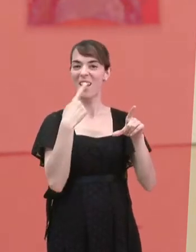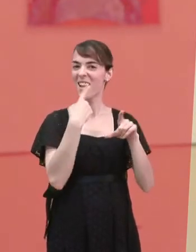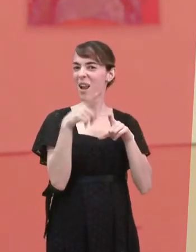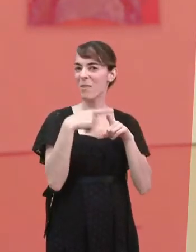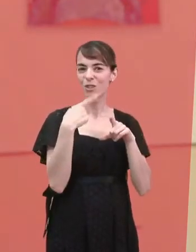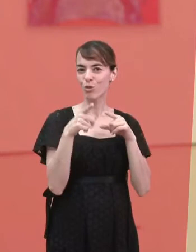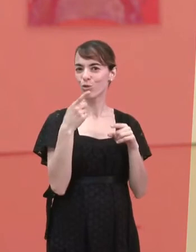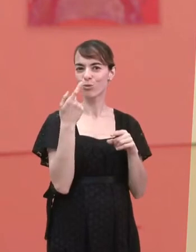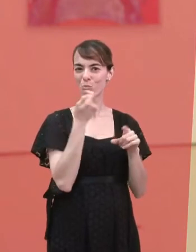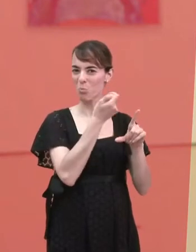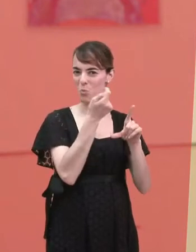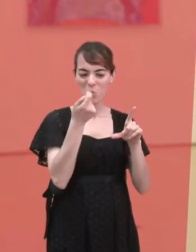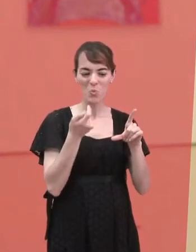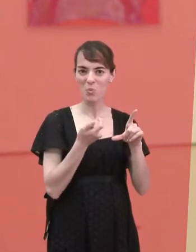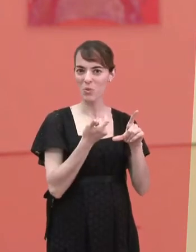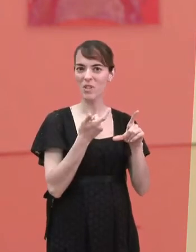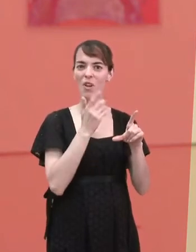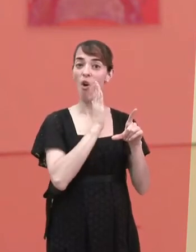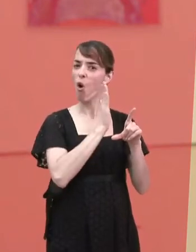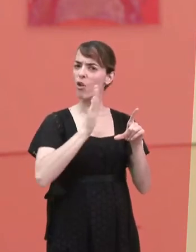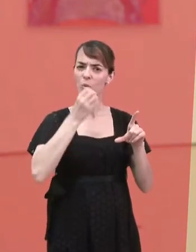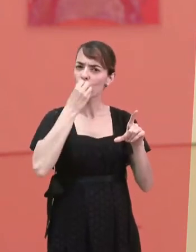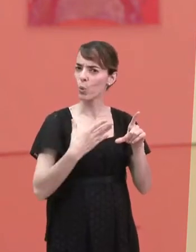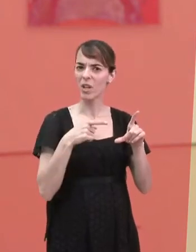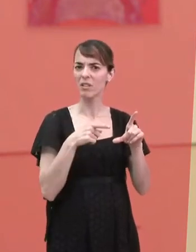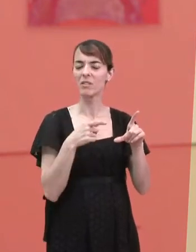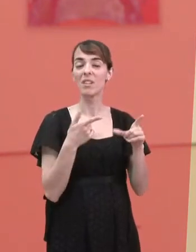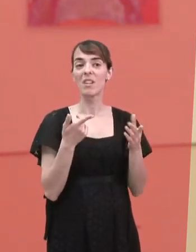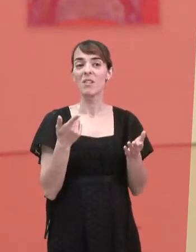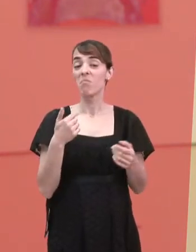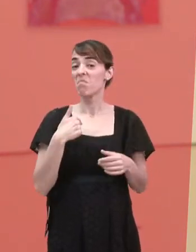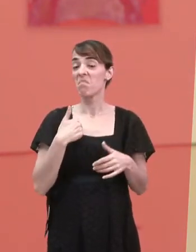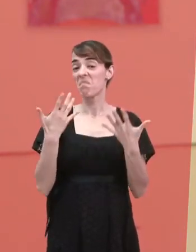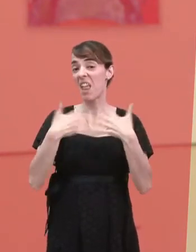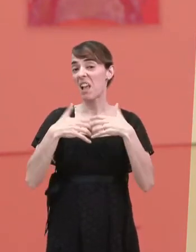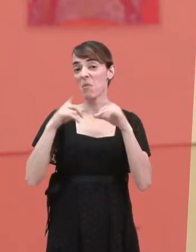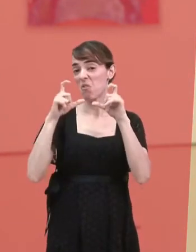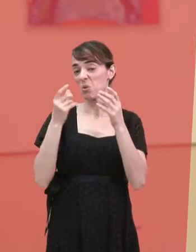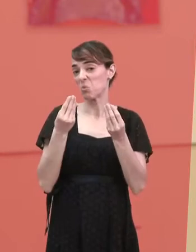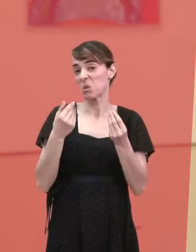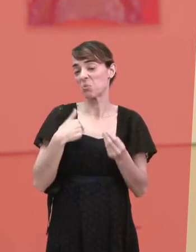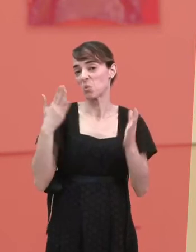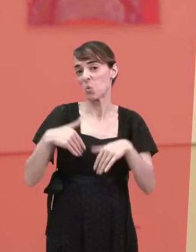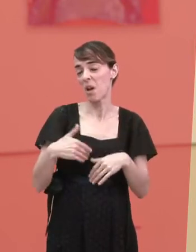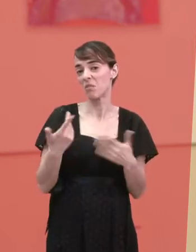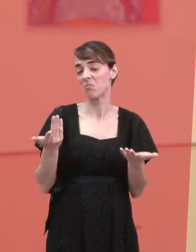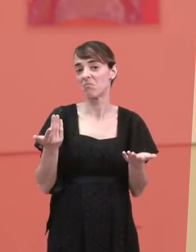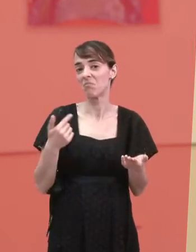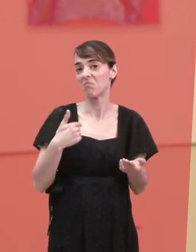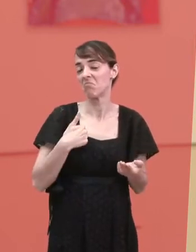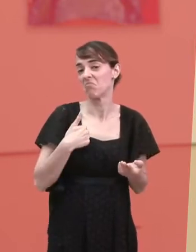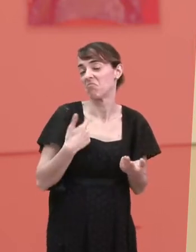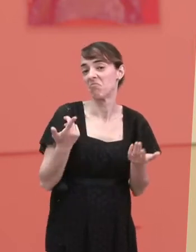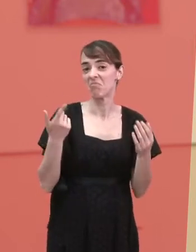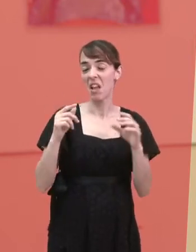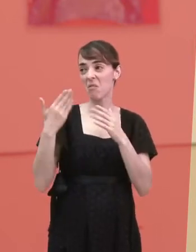elementos generalmente muy bien ordenados. Tampoco tengo muchas cámaras, lo hago con una cámara